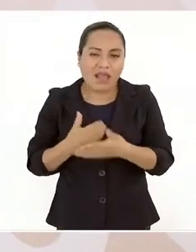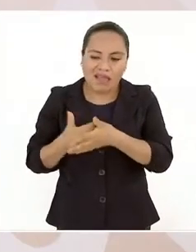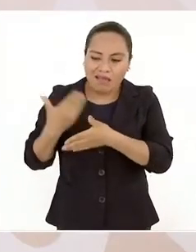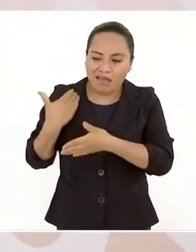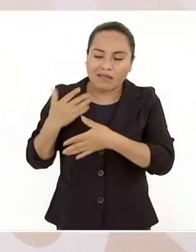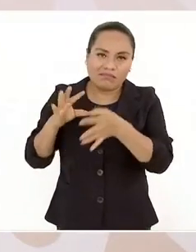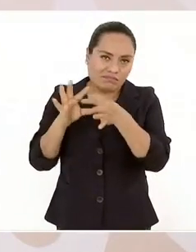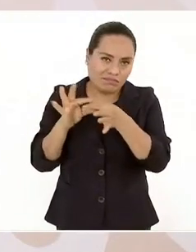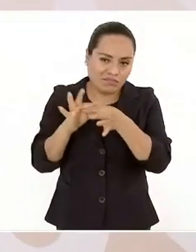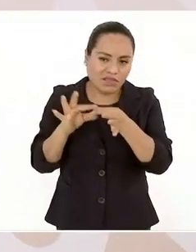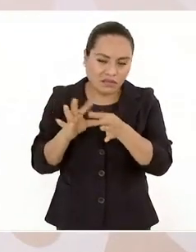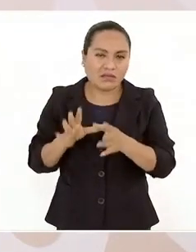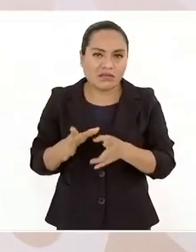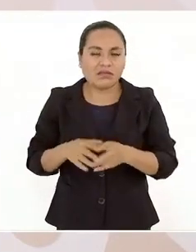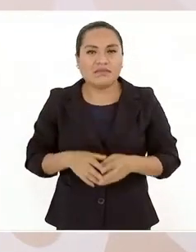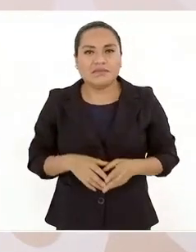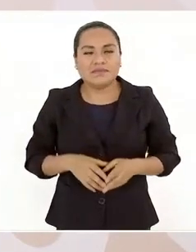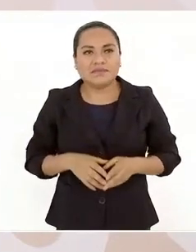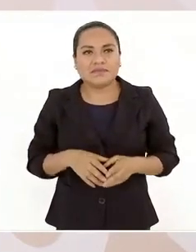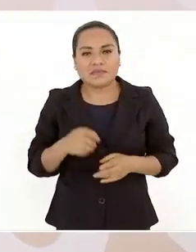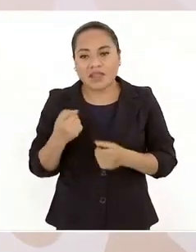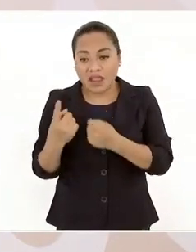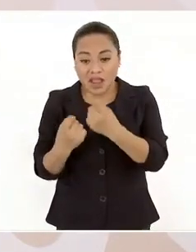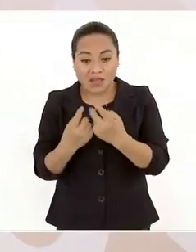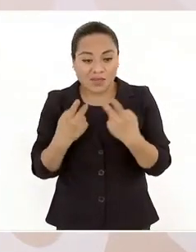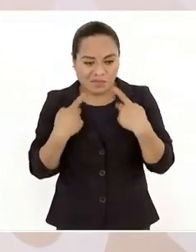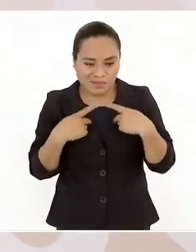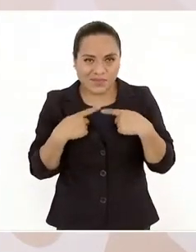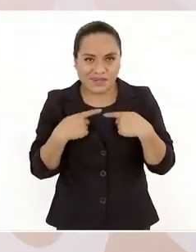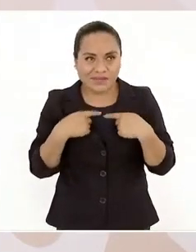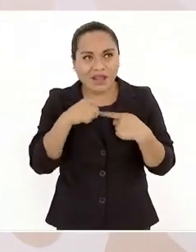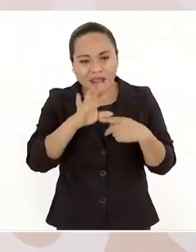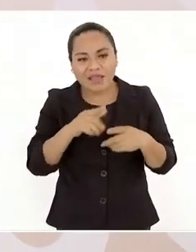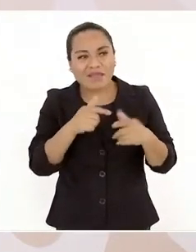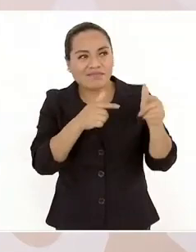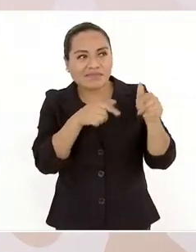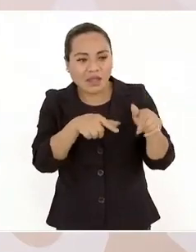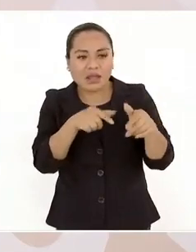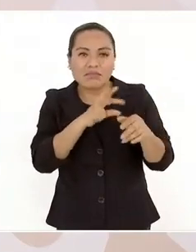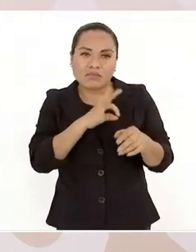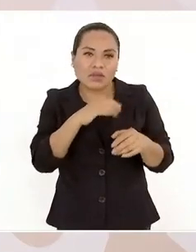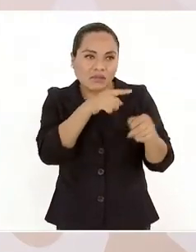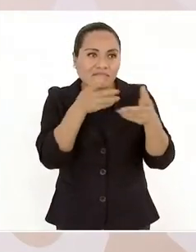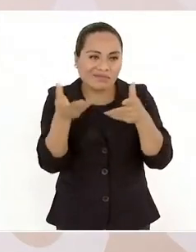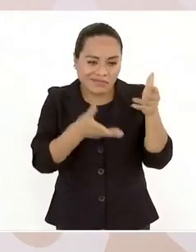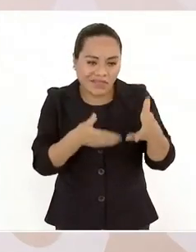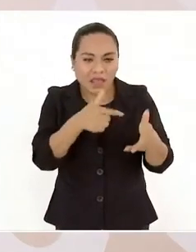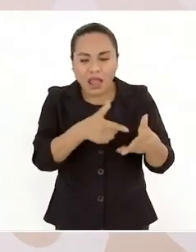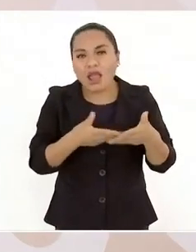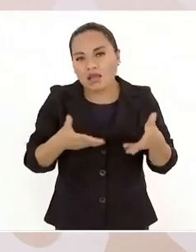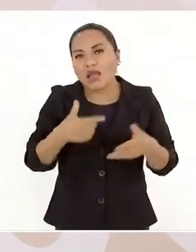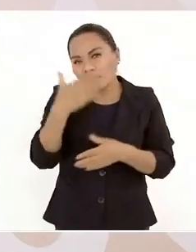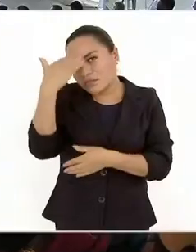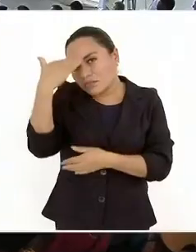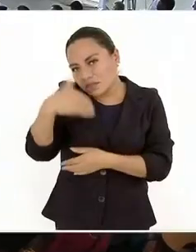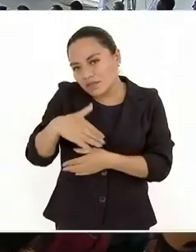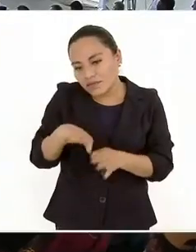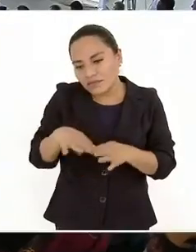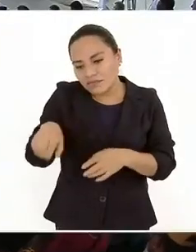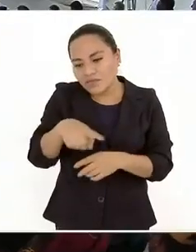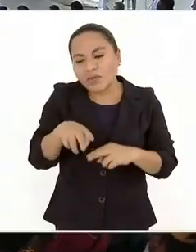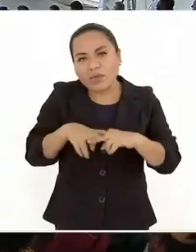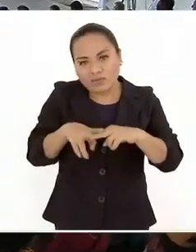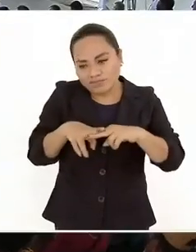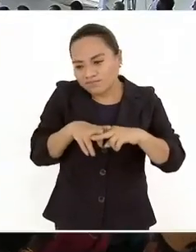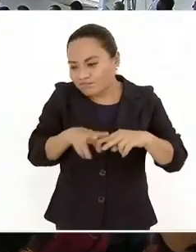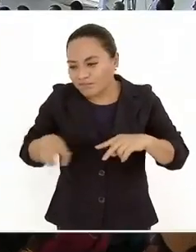platicado con, no sé, seguramente con algunas de las personas que están aquí, pero sobre todo con las familias que viven a los lados de la vía,